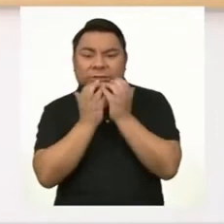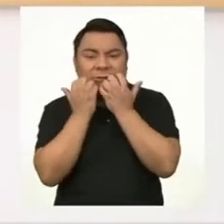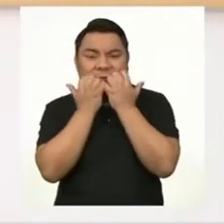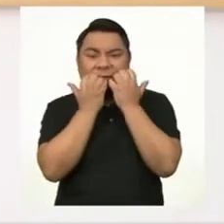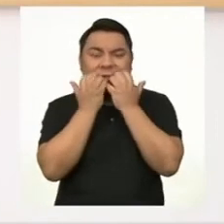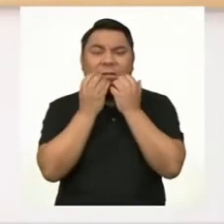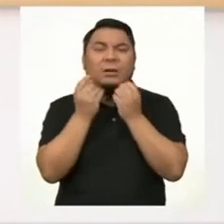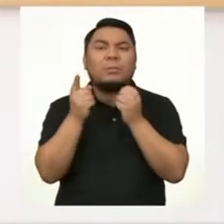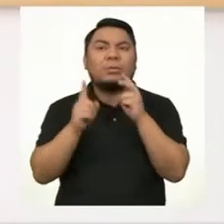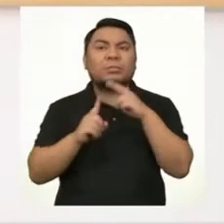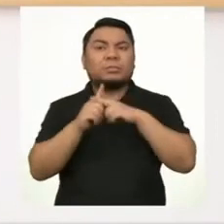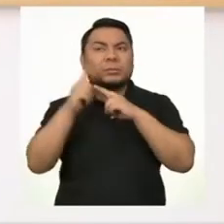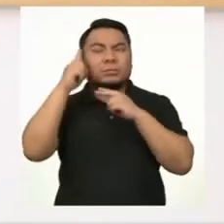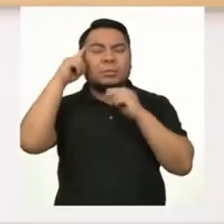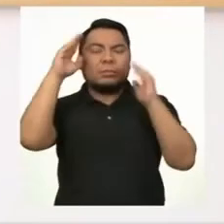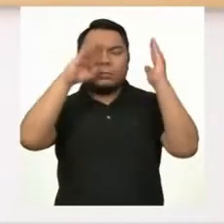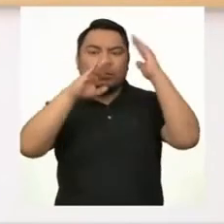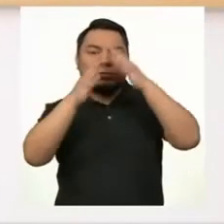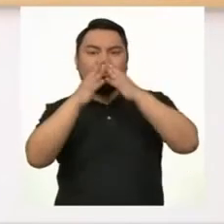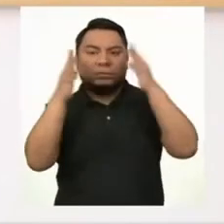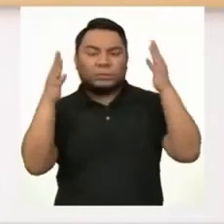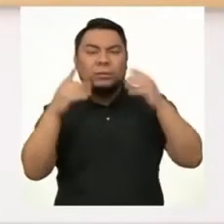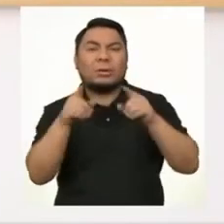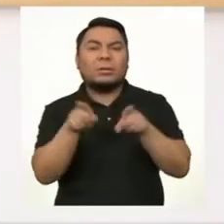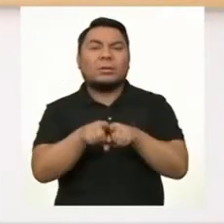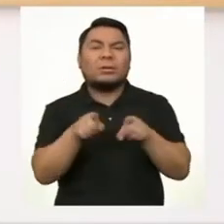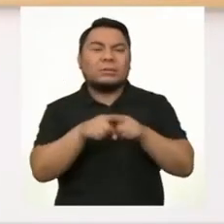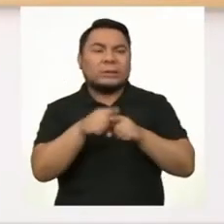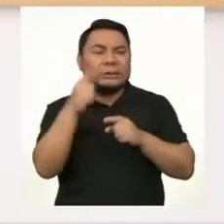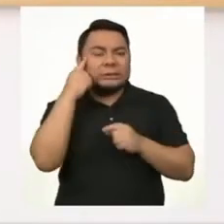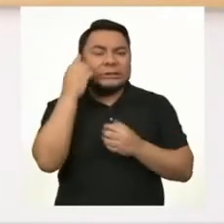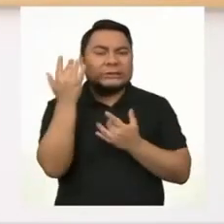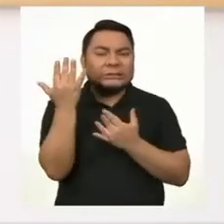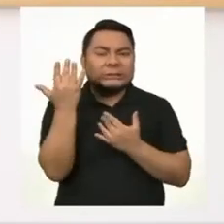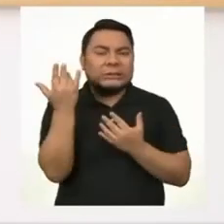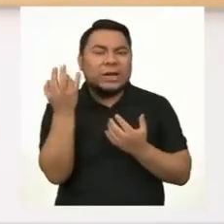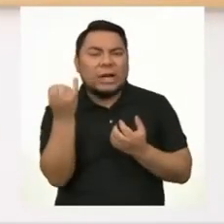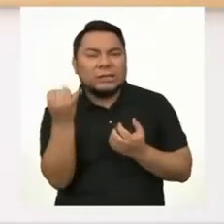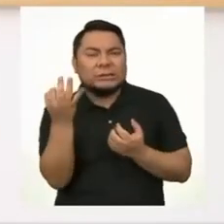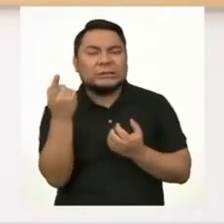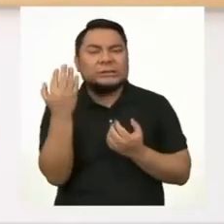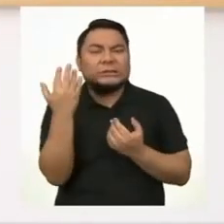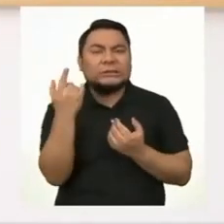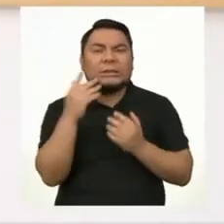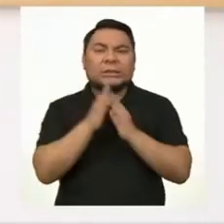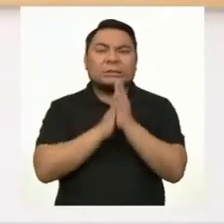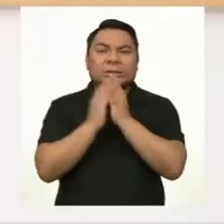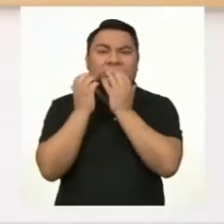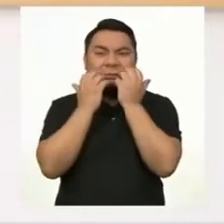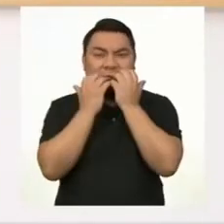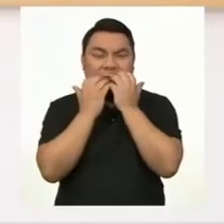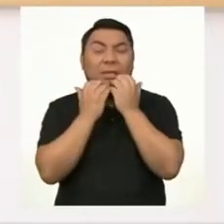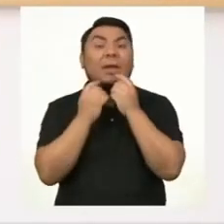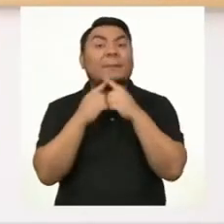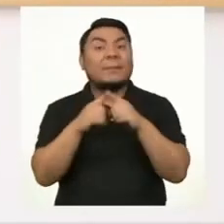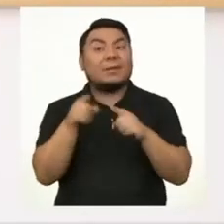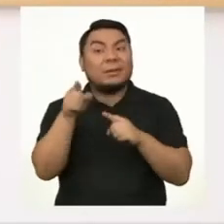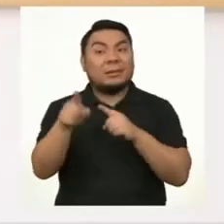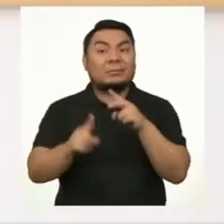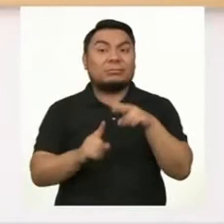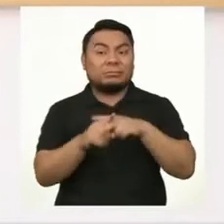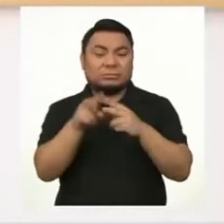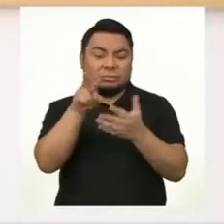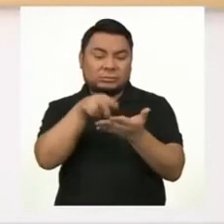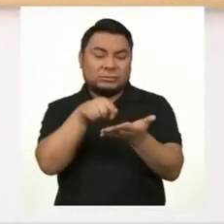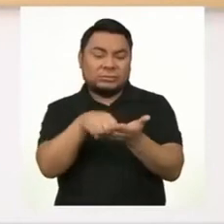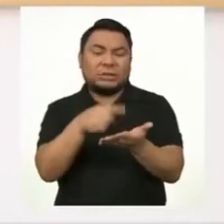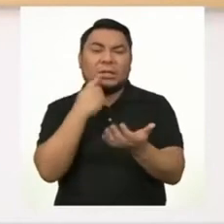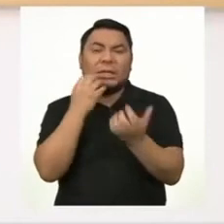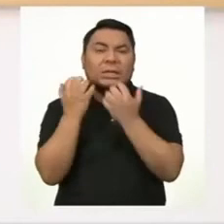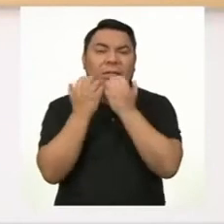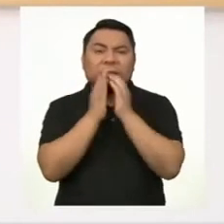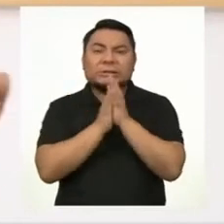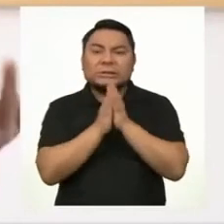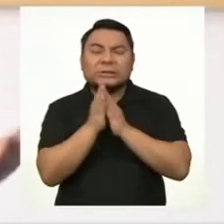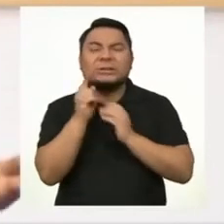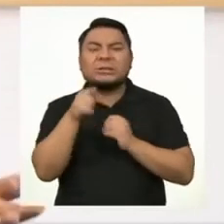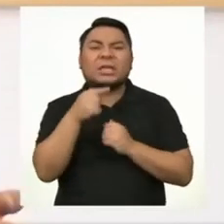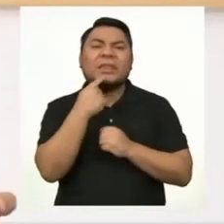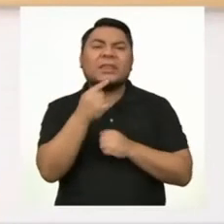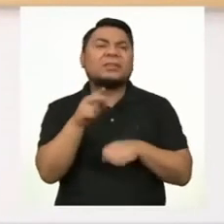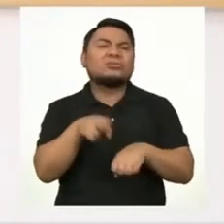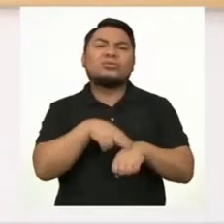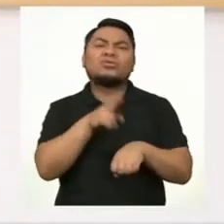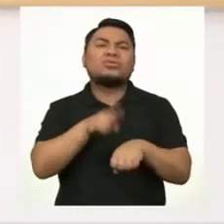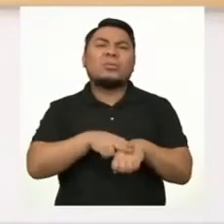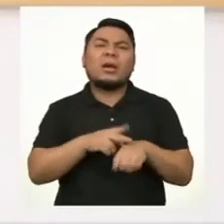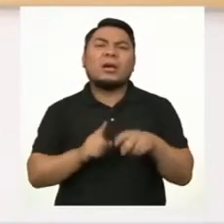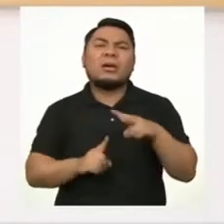muy preocupada o la expectativa de algo, pero en ese texto se nos presenta a la ansiedad como una función normal del